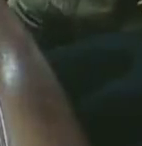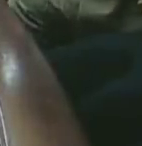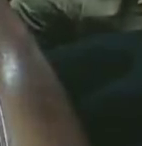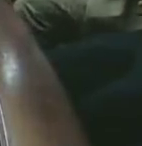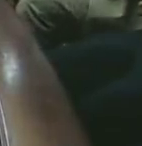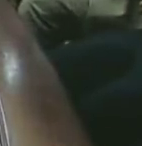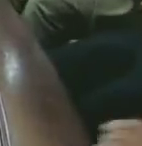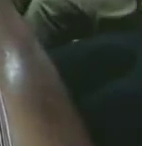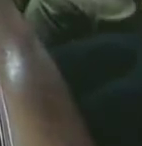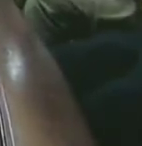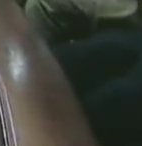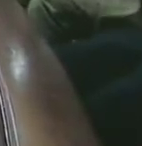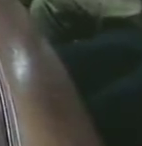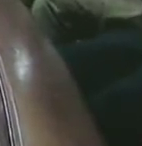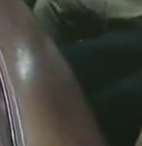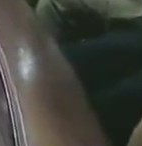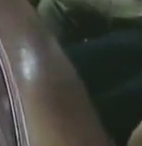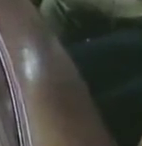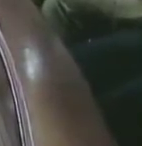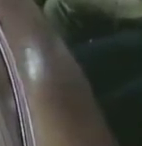Es despacito la canción.